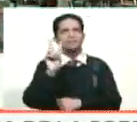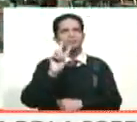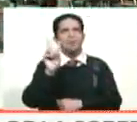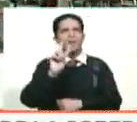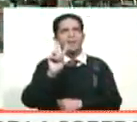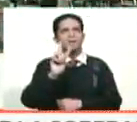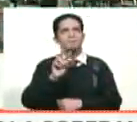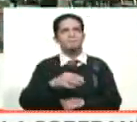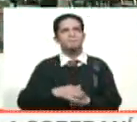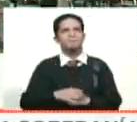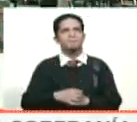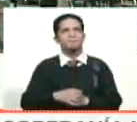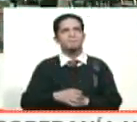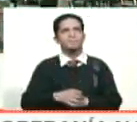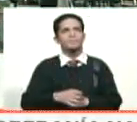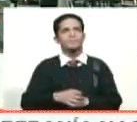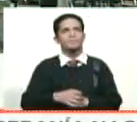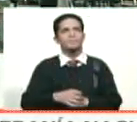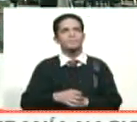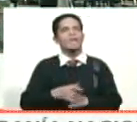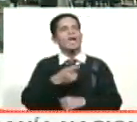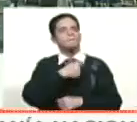horas del mediodía en España,